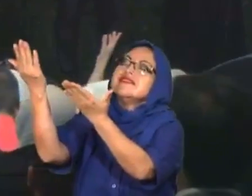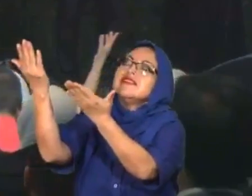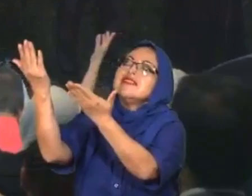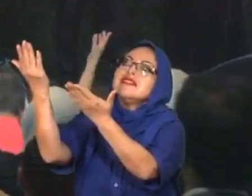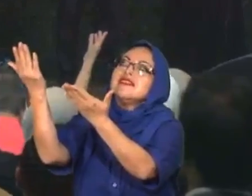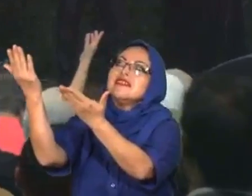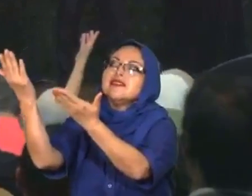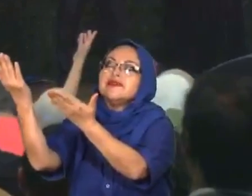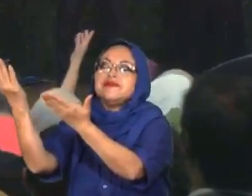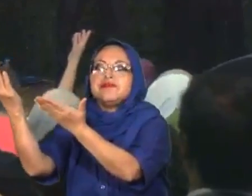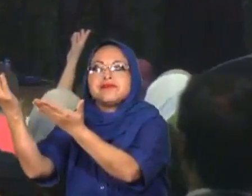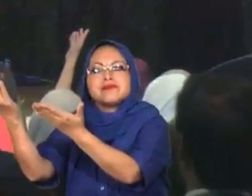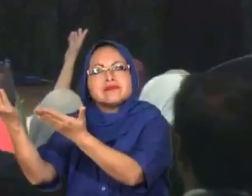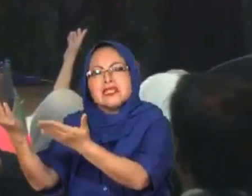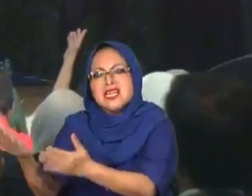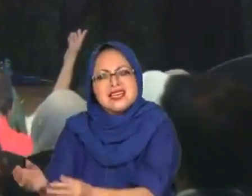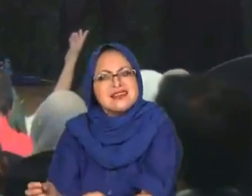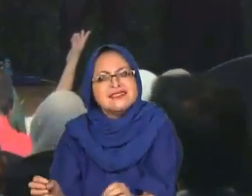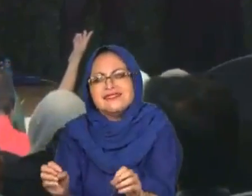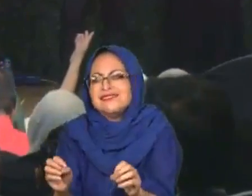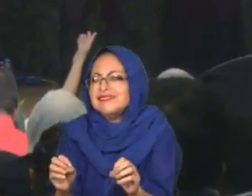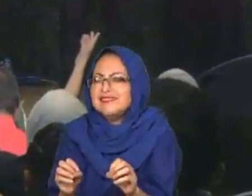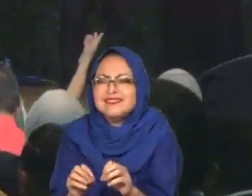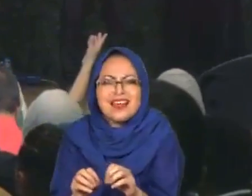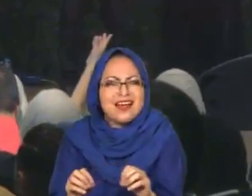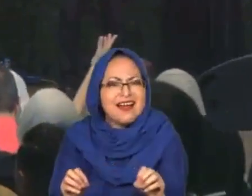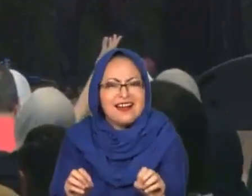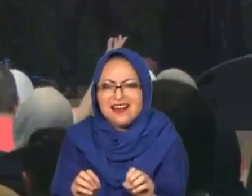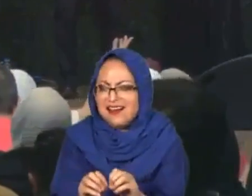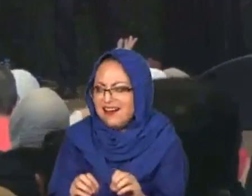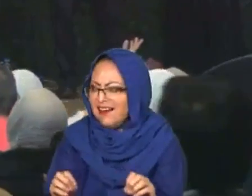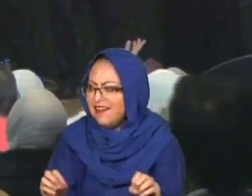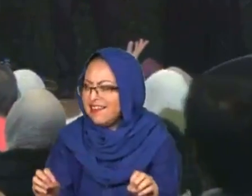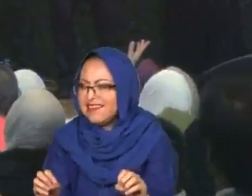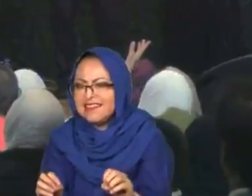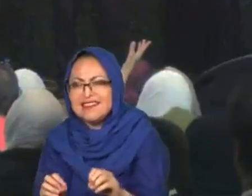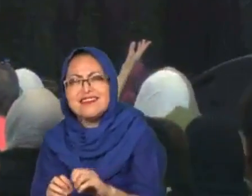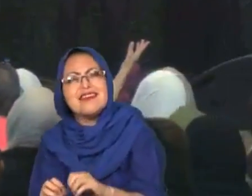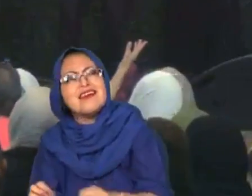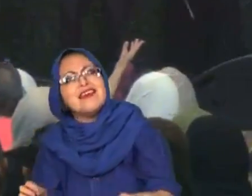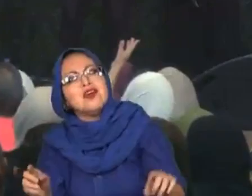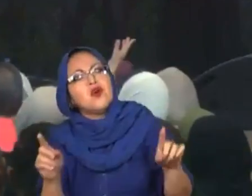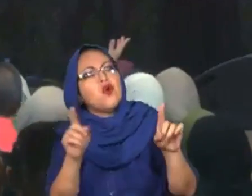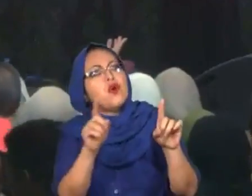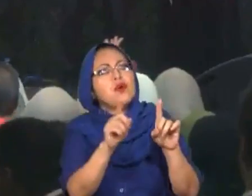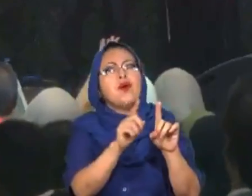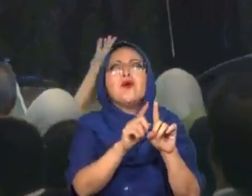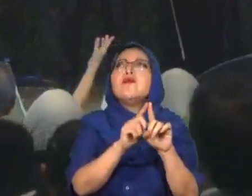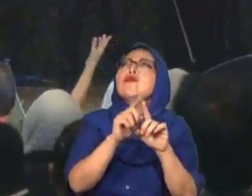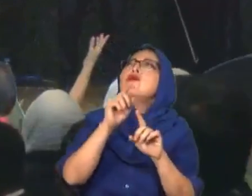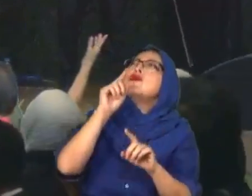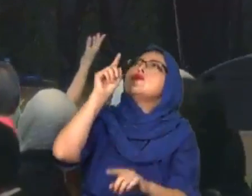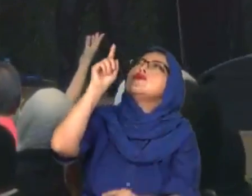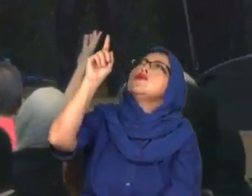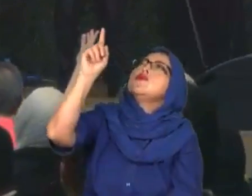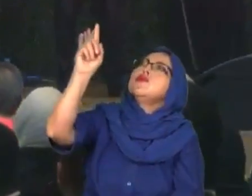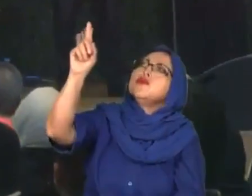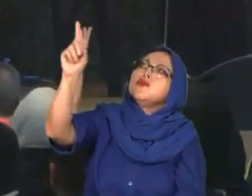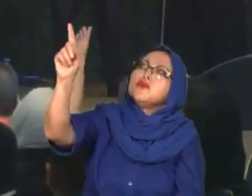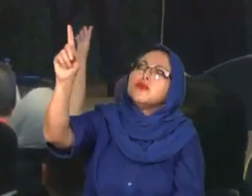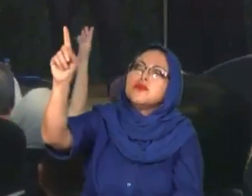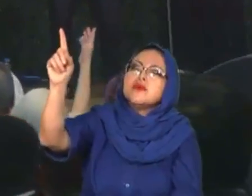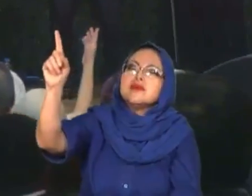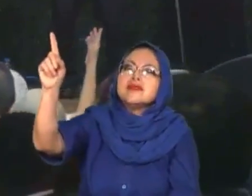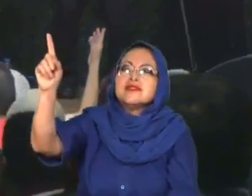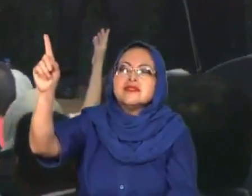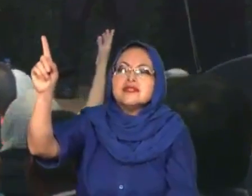Dile, no hay nadie como tú. No hay nadie como tú. Que se escuche